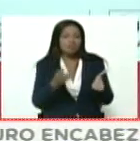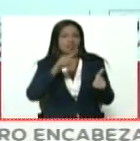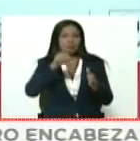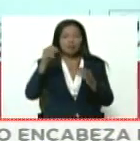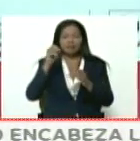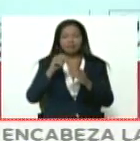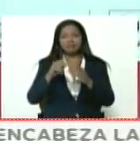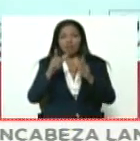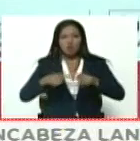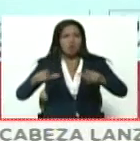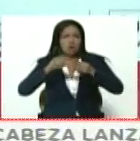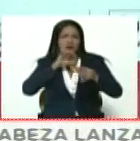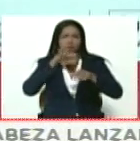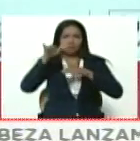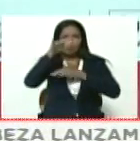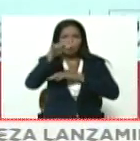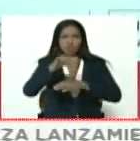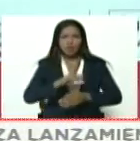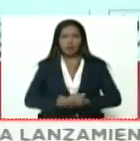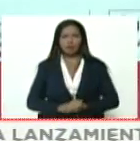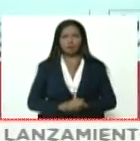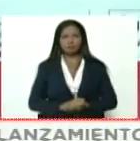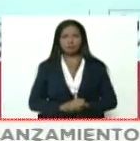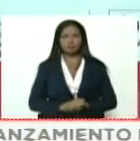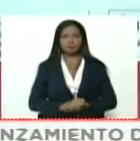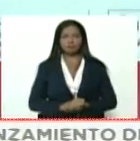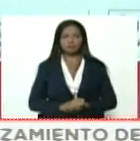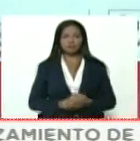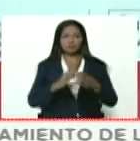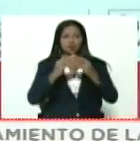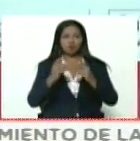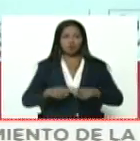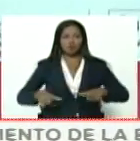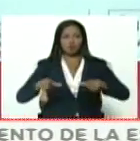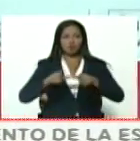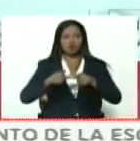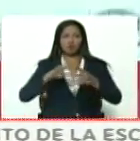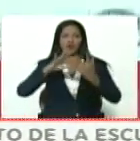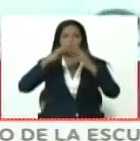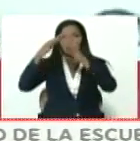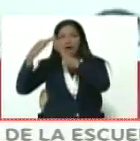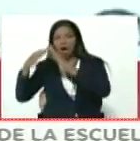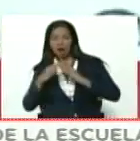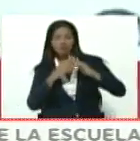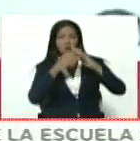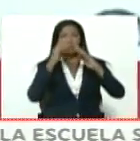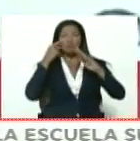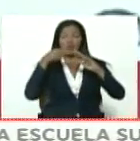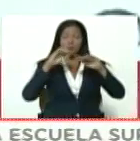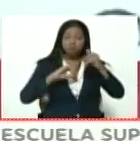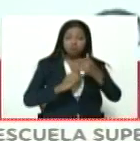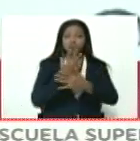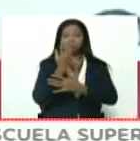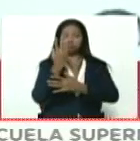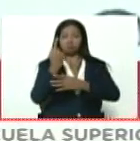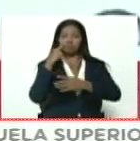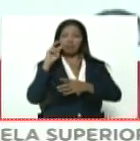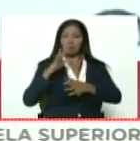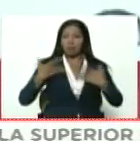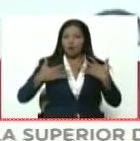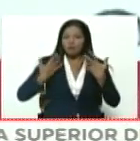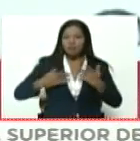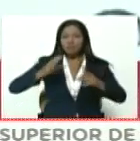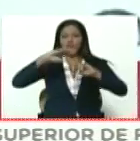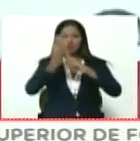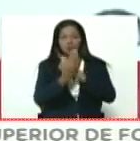los barrios, en todos los rincones del país, y para favorecer ese florecimiento cultural y la alegría